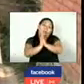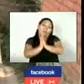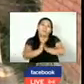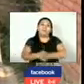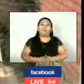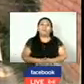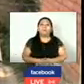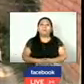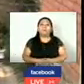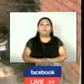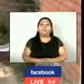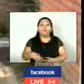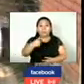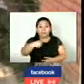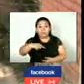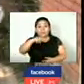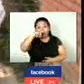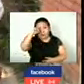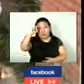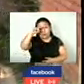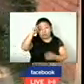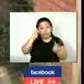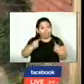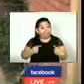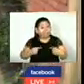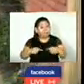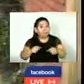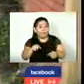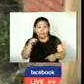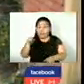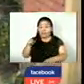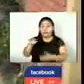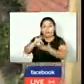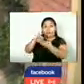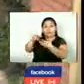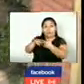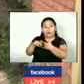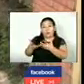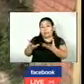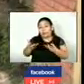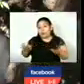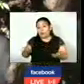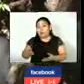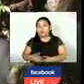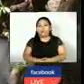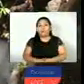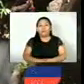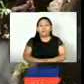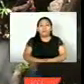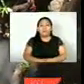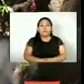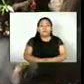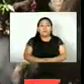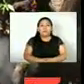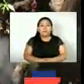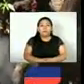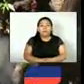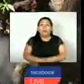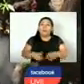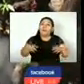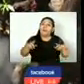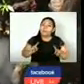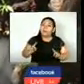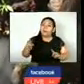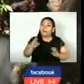para continuar para darle continuidad a lo que es este proyecto que nosotros queremos hacer sin embargo